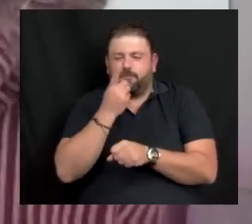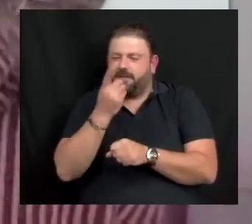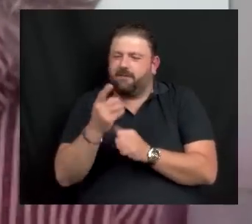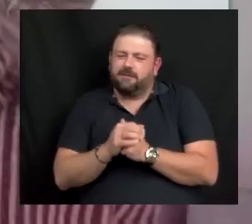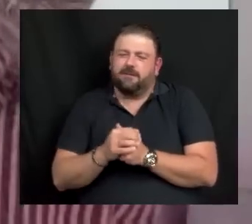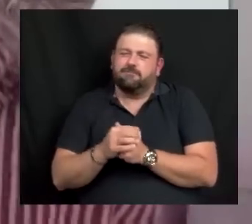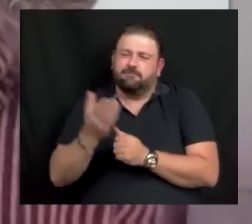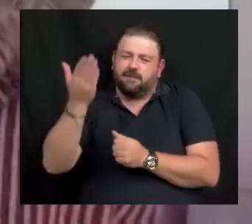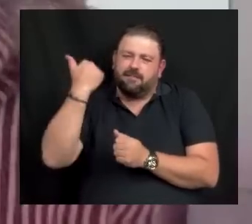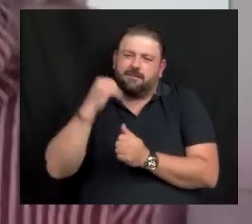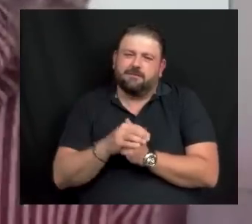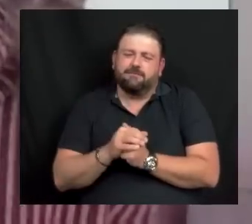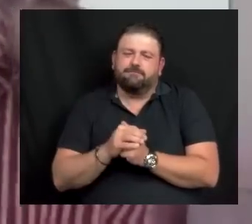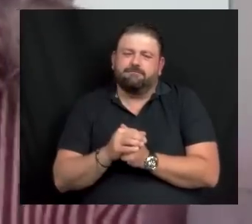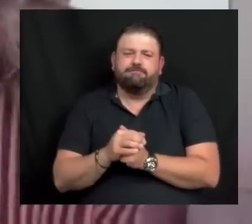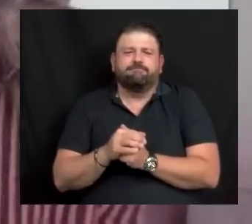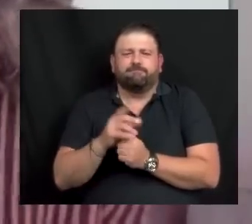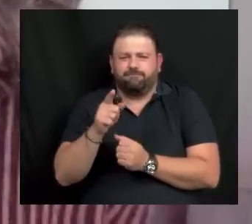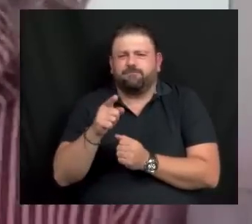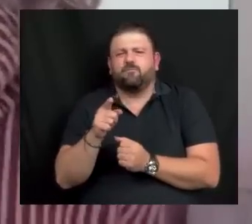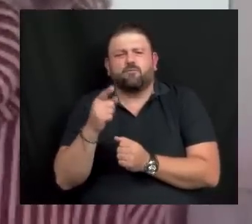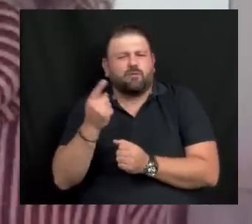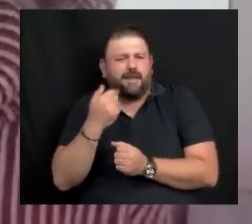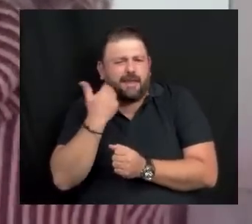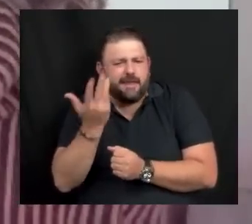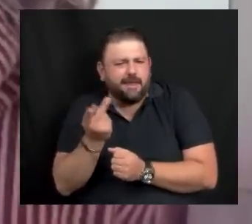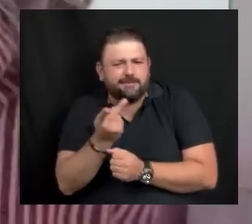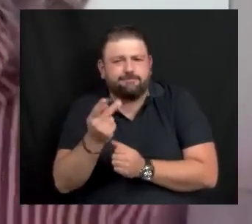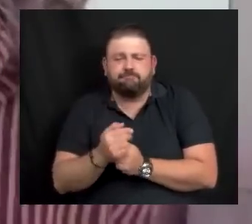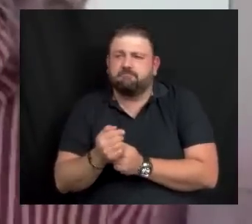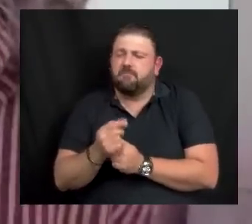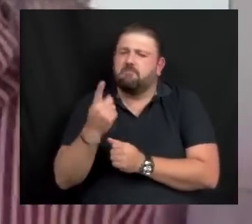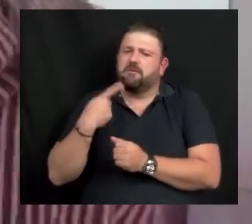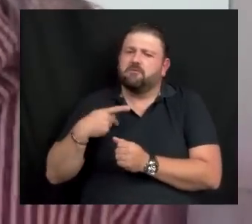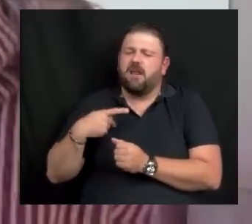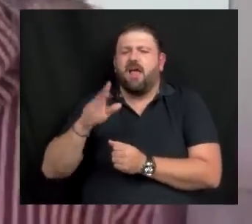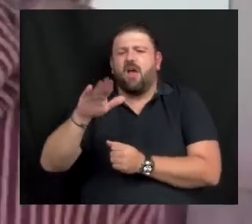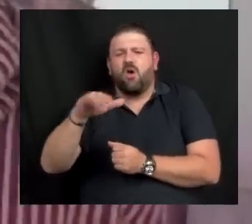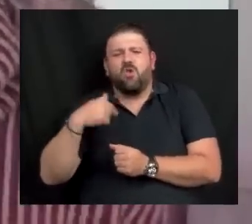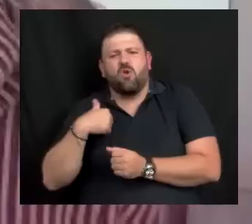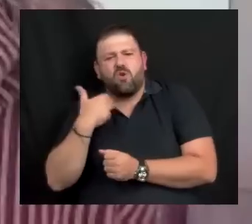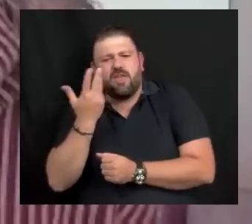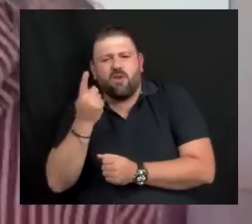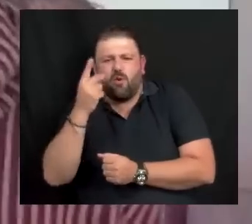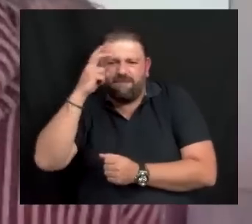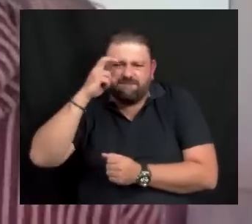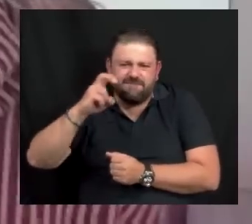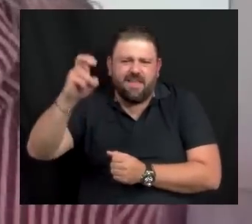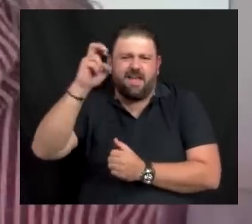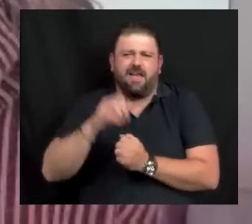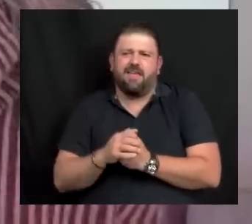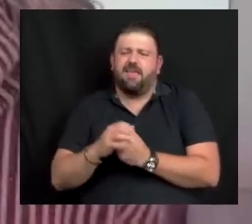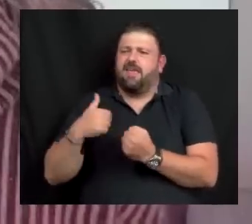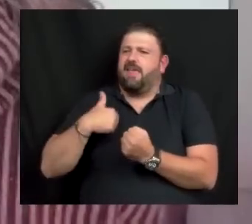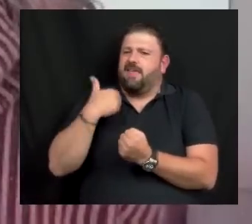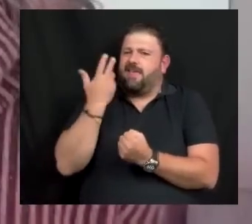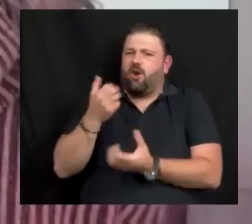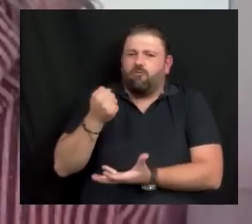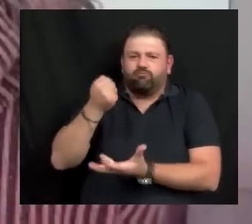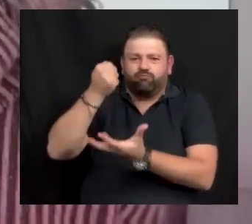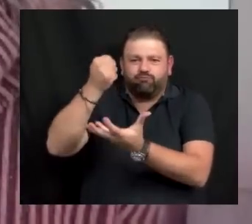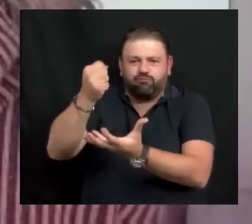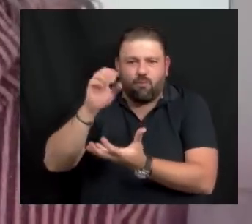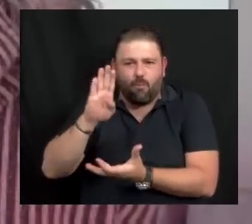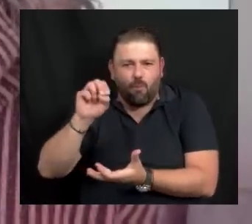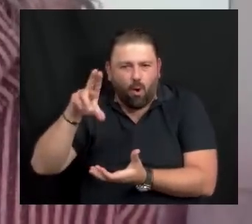planear, ¿qué quieres? No, pues quiero un viaje internacional, quiero un bono, quiero esto. Okay. En el